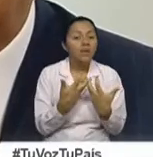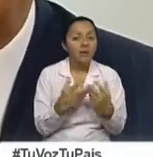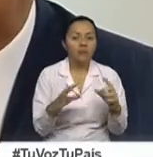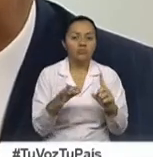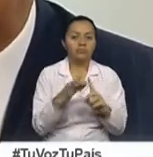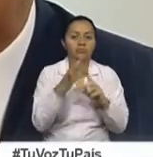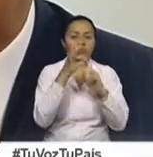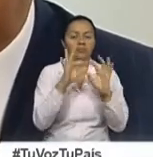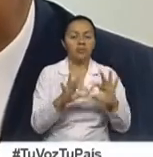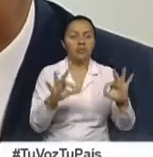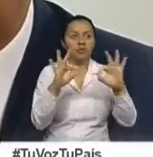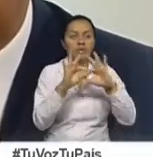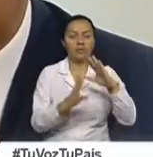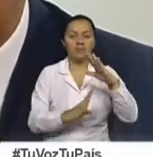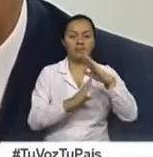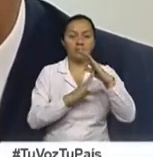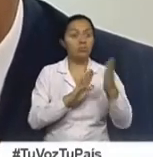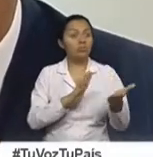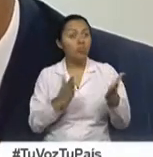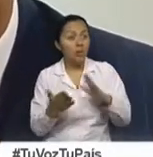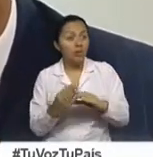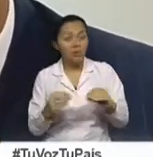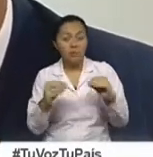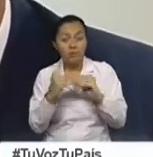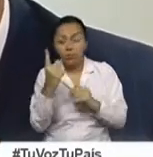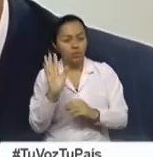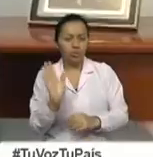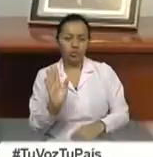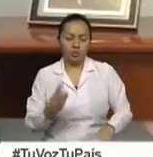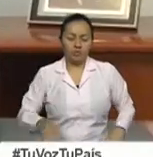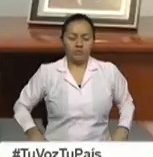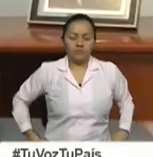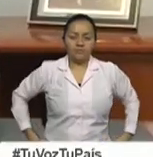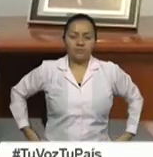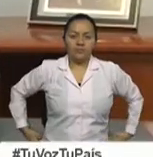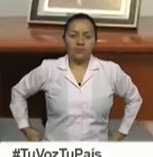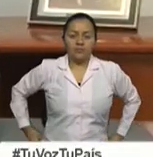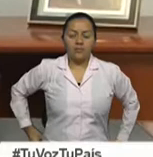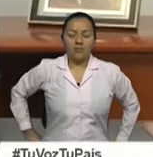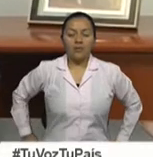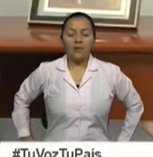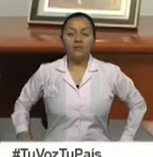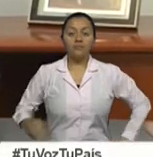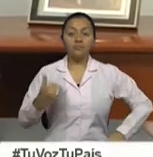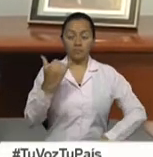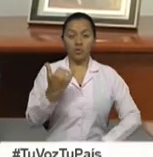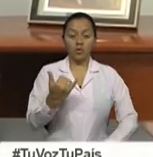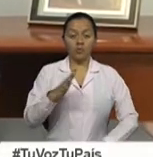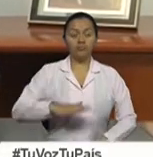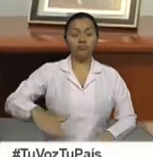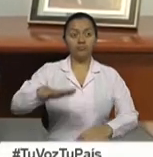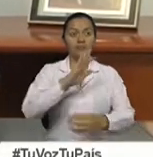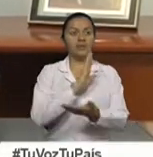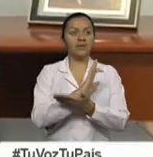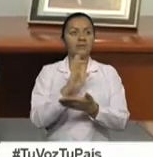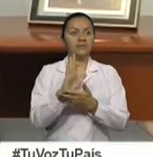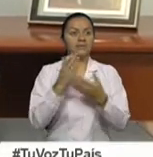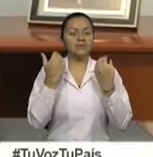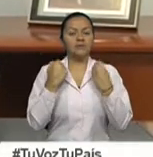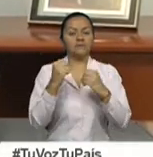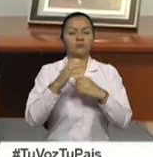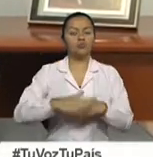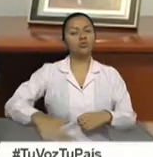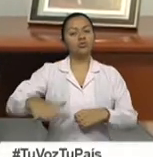paz y que no se derrame una gota más de sangre. Amigas y amigos, ustedes son testigos de los esfuerzos del